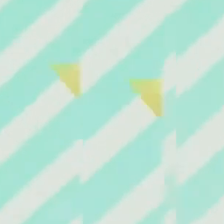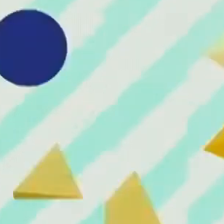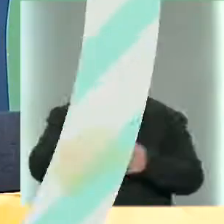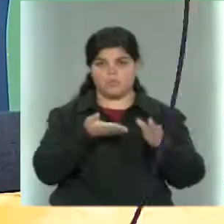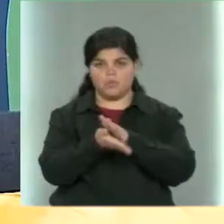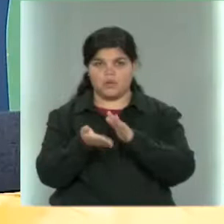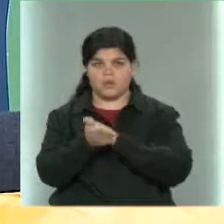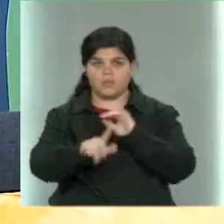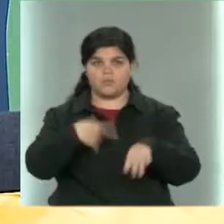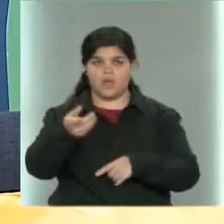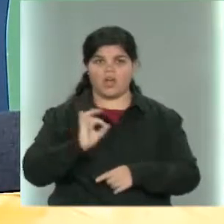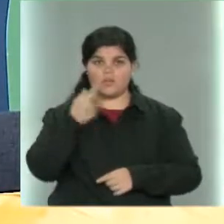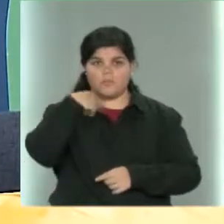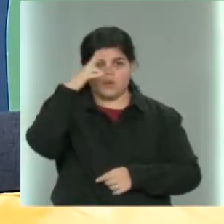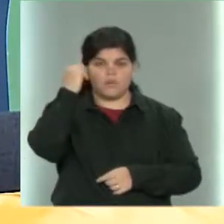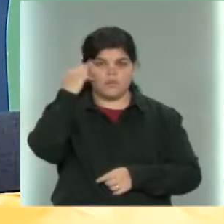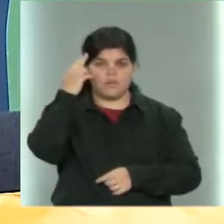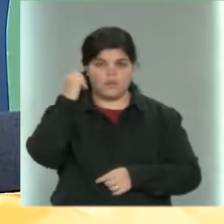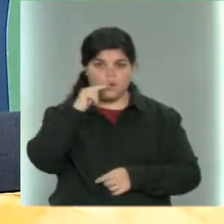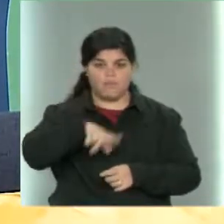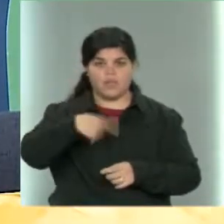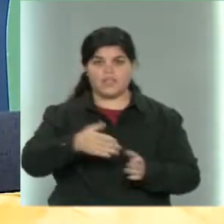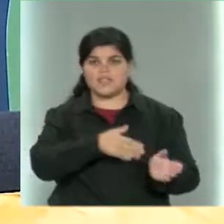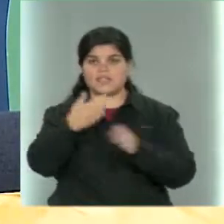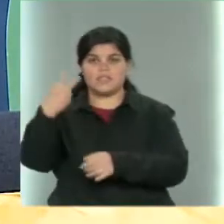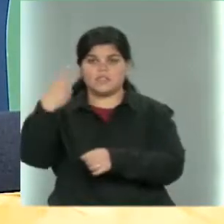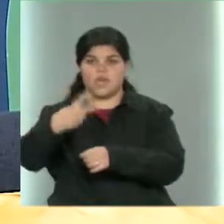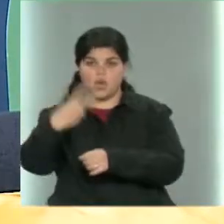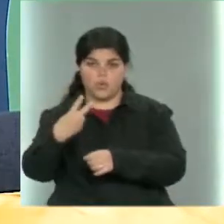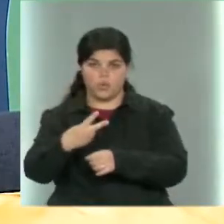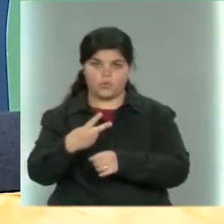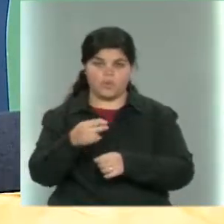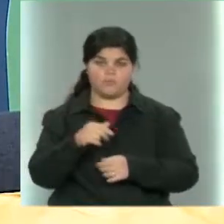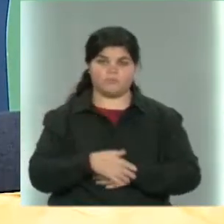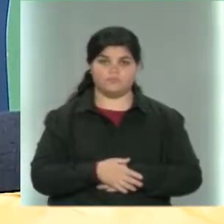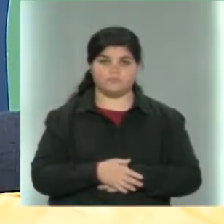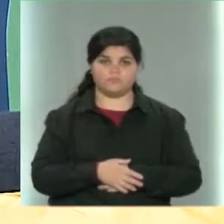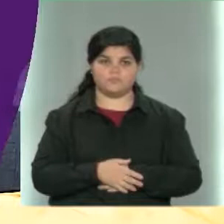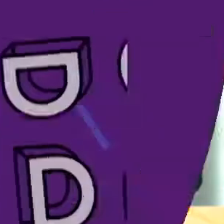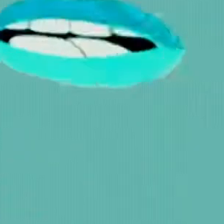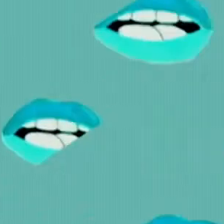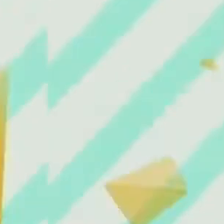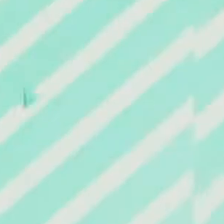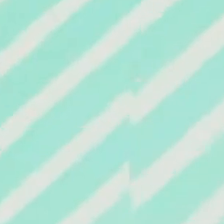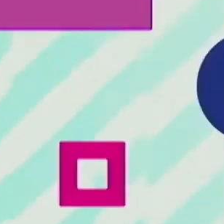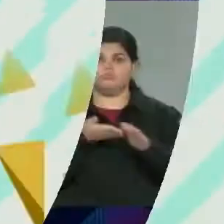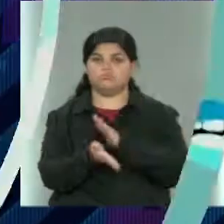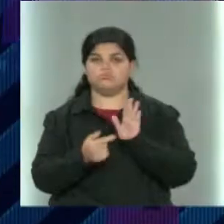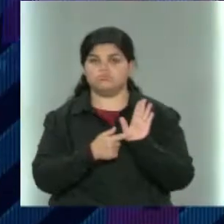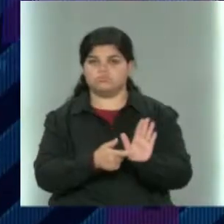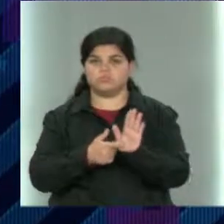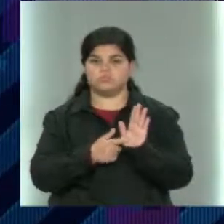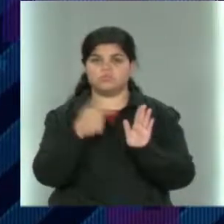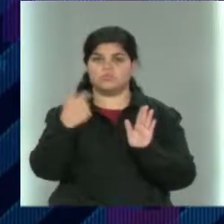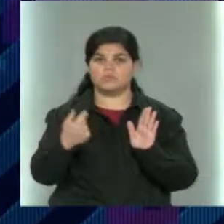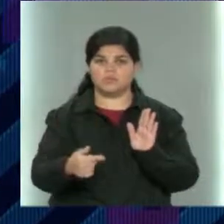en 1999, publicó la secuela de Las Fuerzas de los Monterrey, Alumbramiento. Sus publicaciones también se completan con lo relacionado